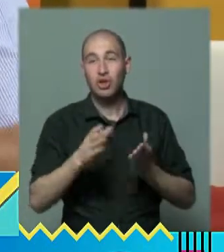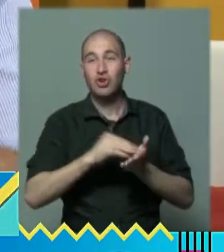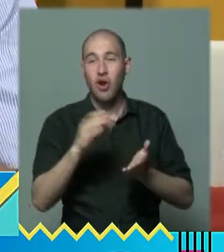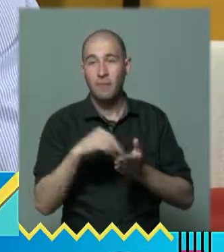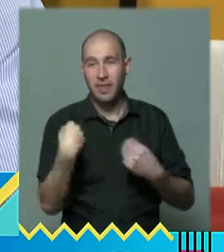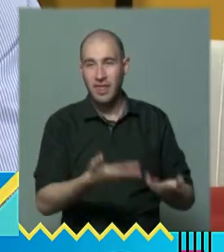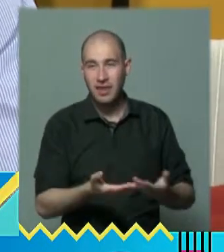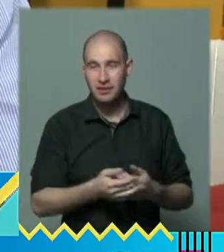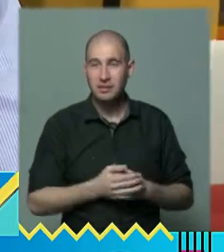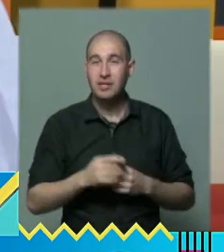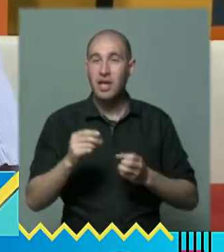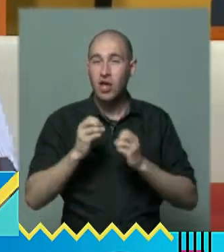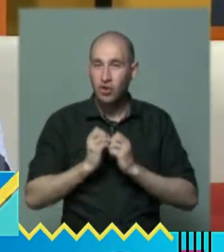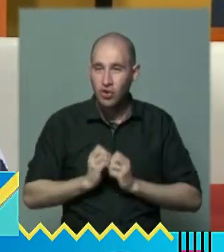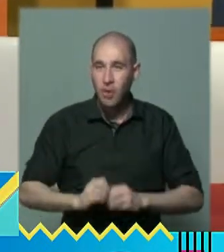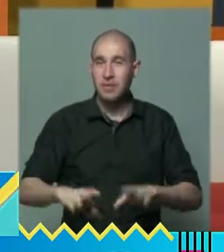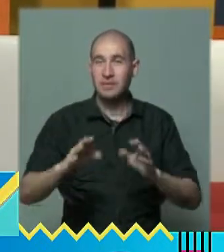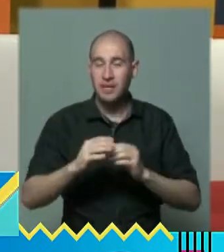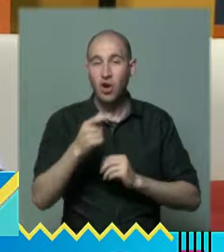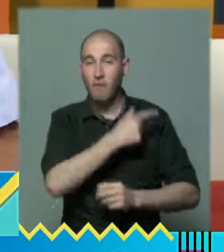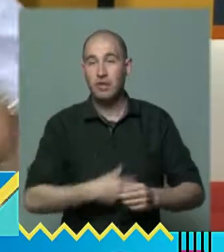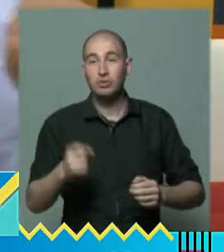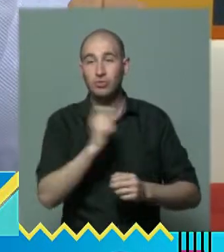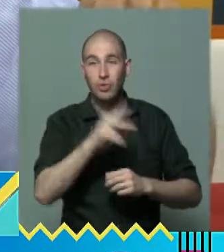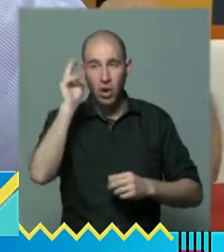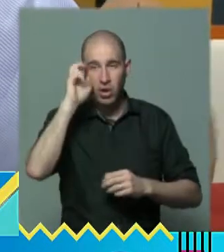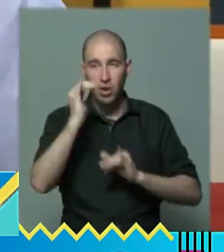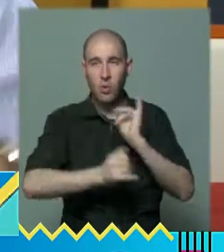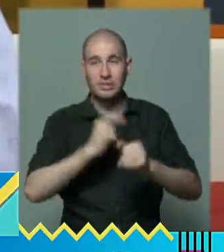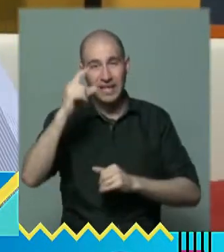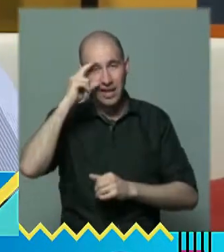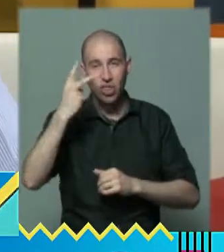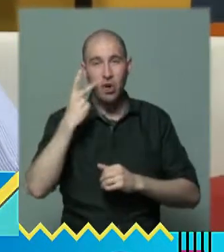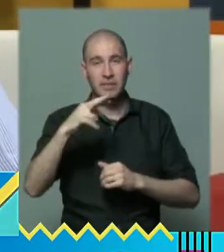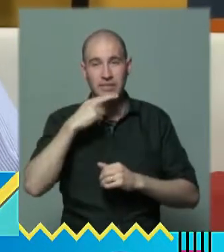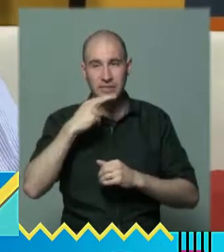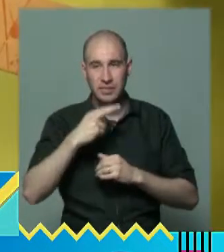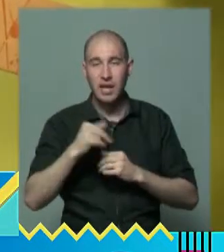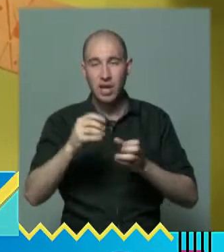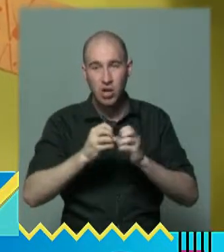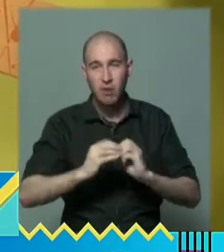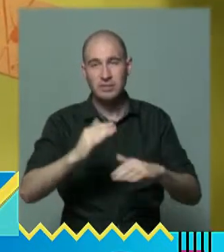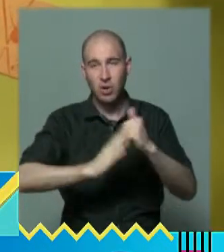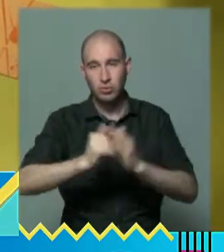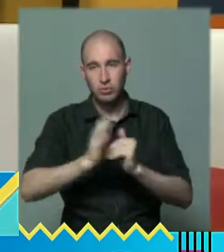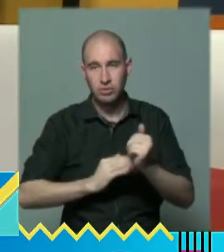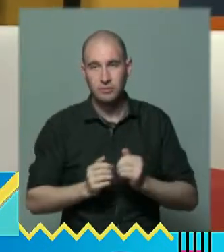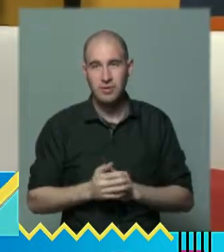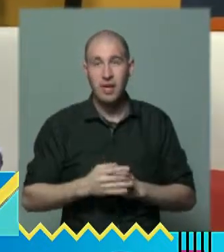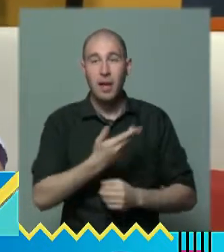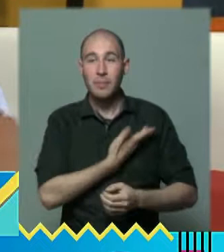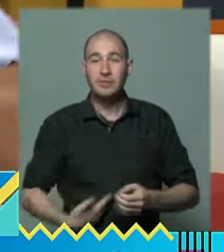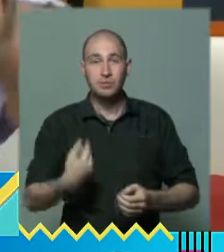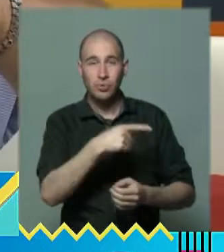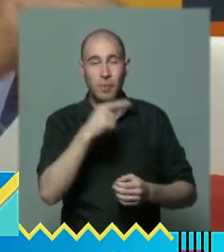quiere. Se tenía que empezar y su gobernador Cornejo dijo que en enero del 2017 se empezaba la obra y su